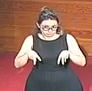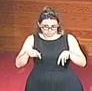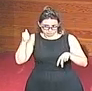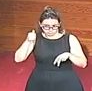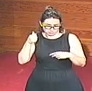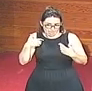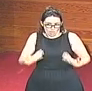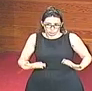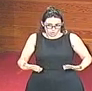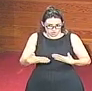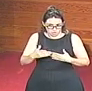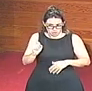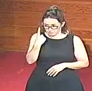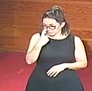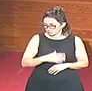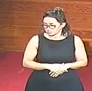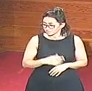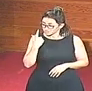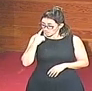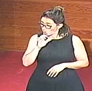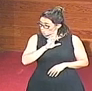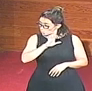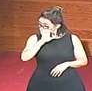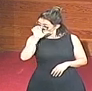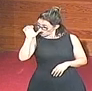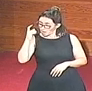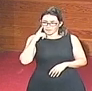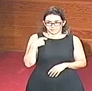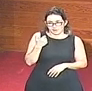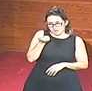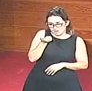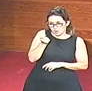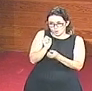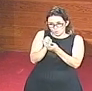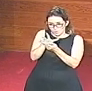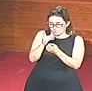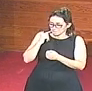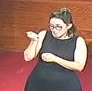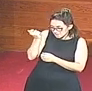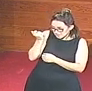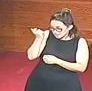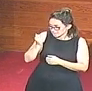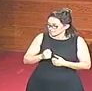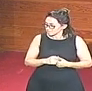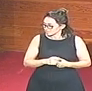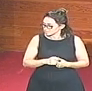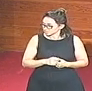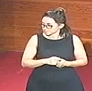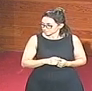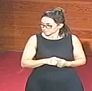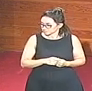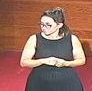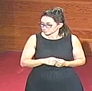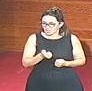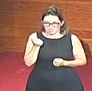veis Europa, vamos a ver si me apaño con este láser. Pues parece que sí, vale, no sé si... Bueno, vamos a